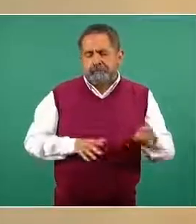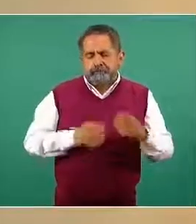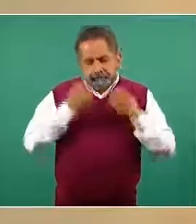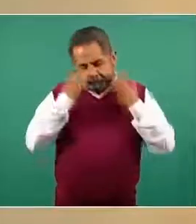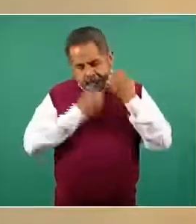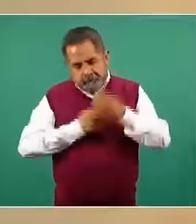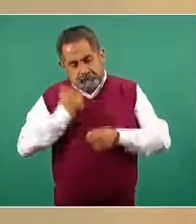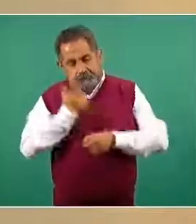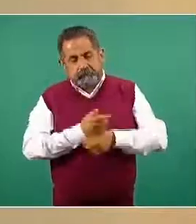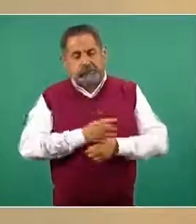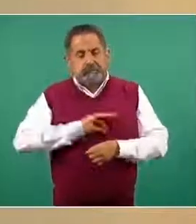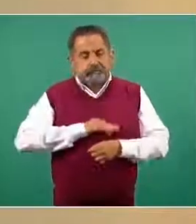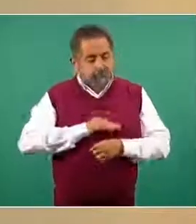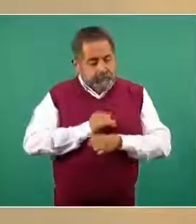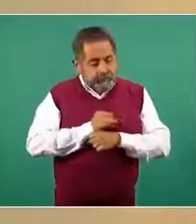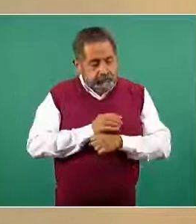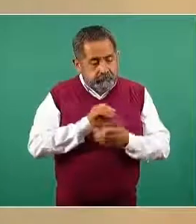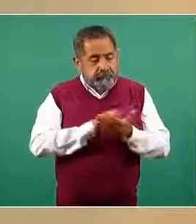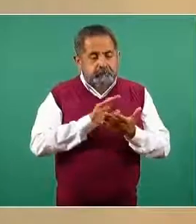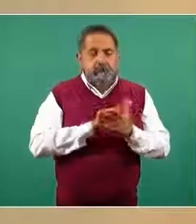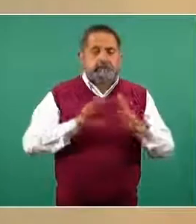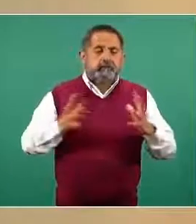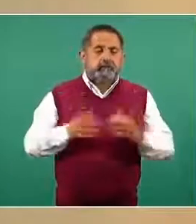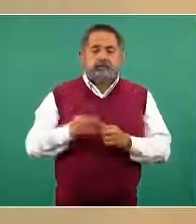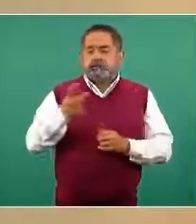y epidemiológicos de estas